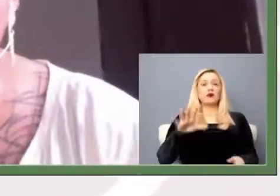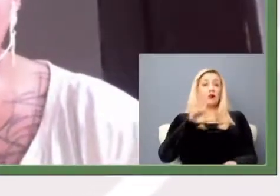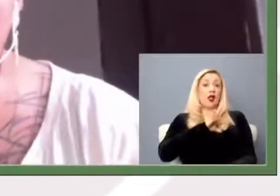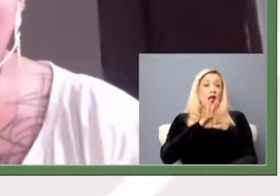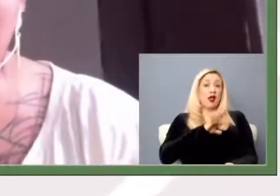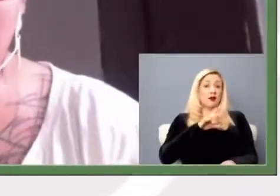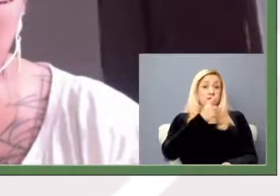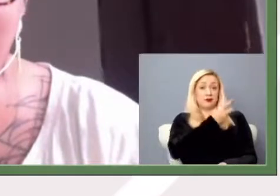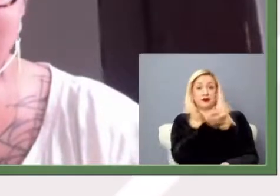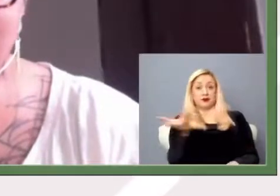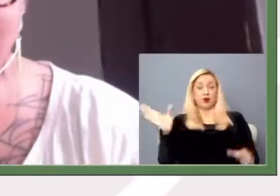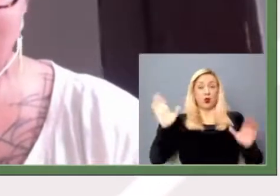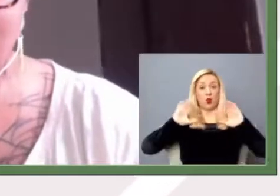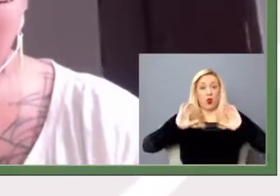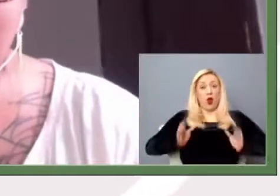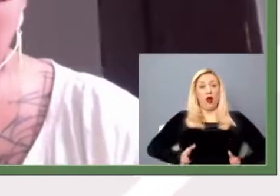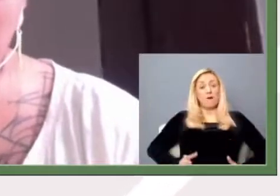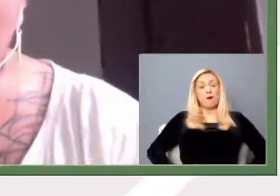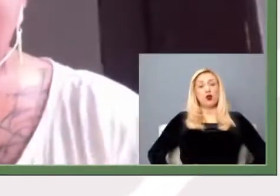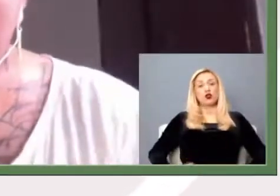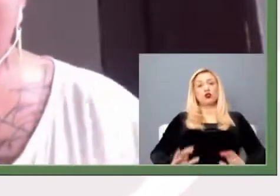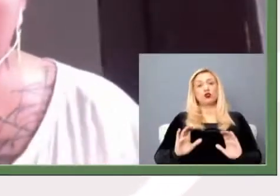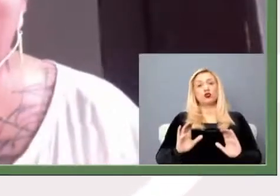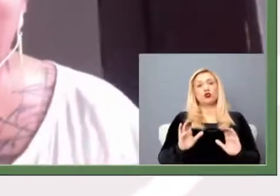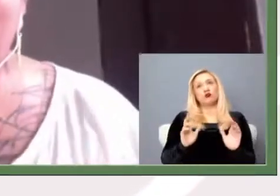que no tienen derecho a existir, ¿no?